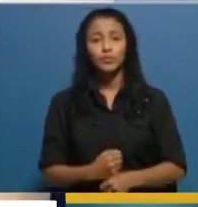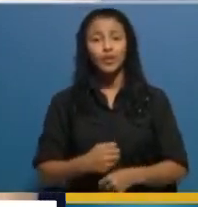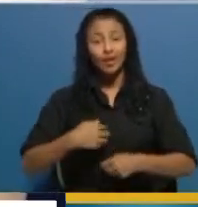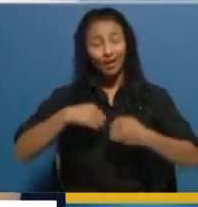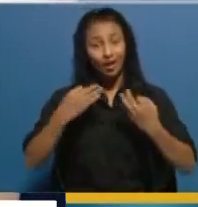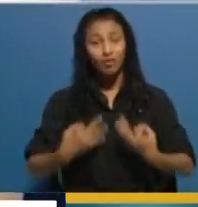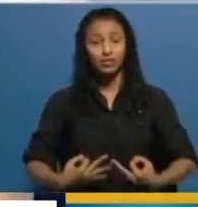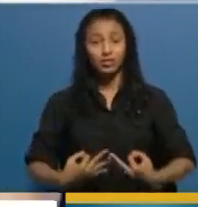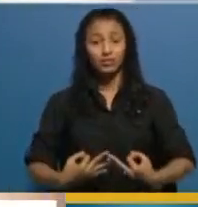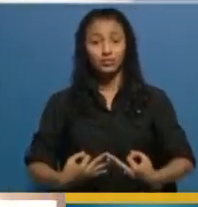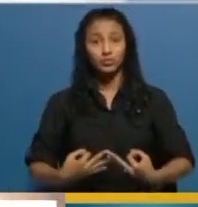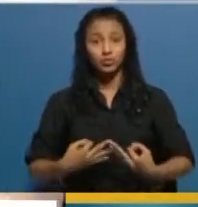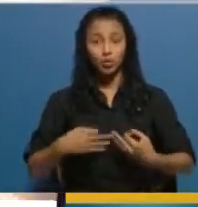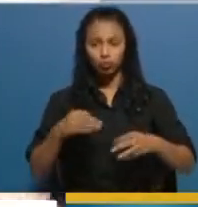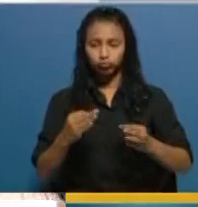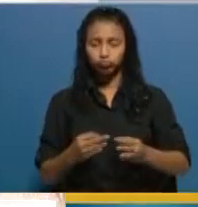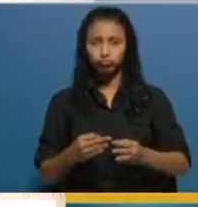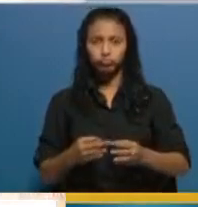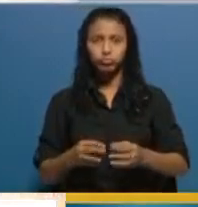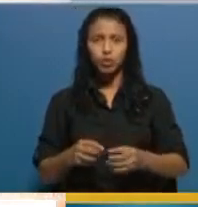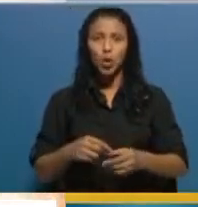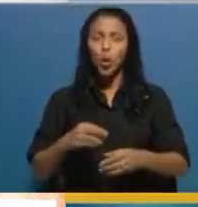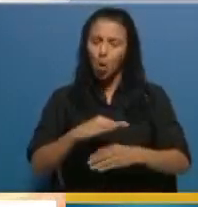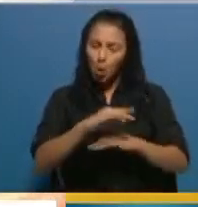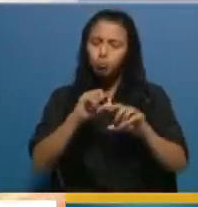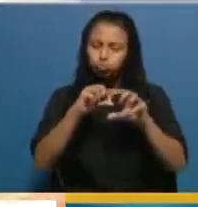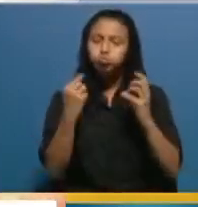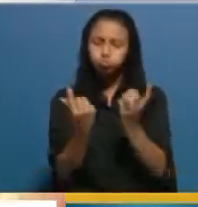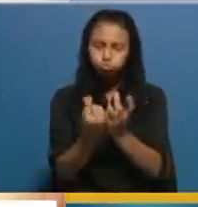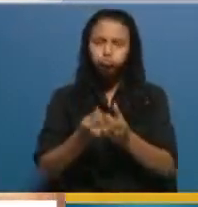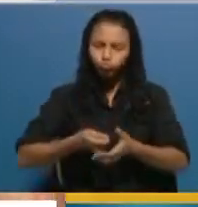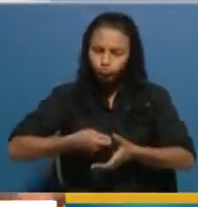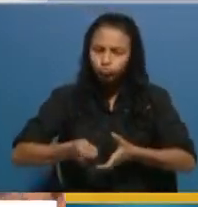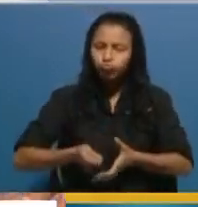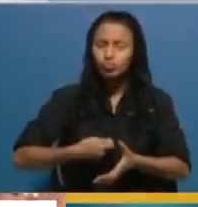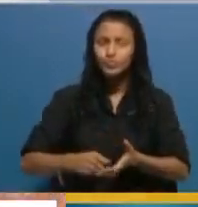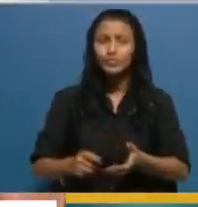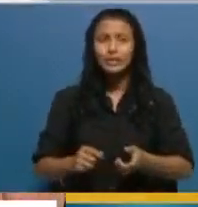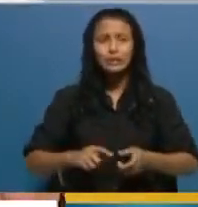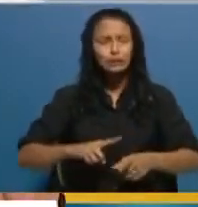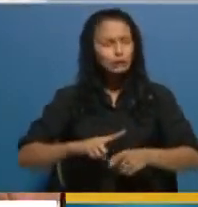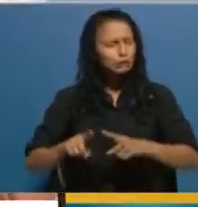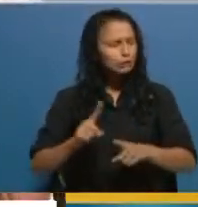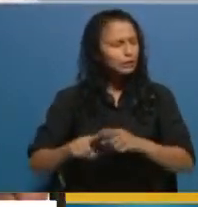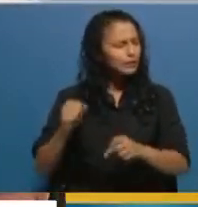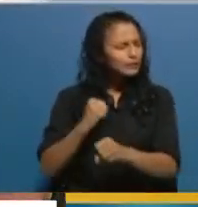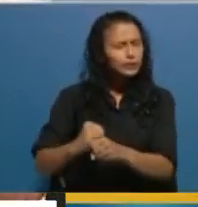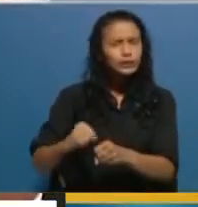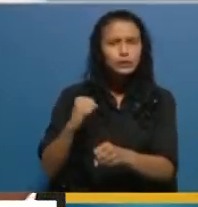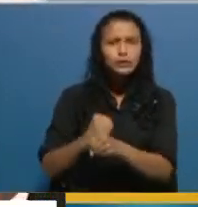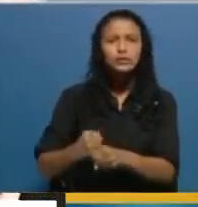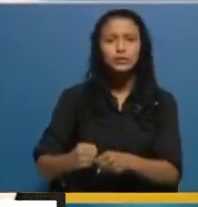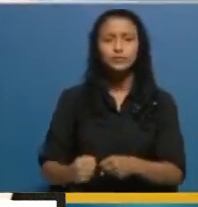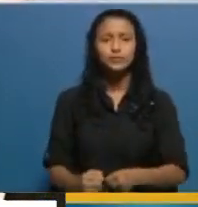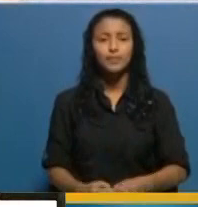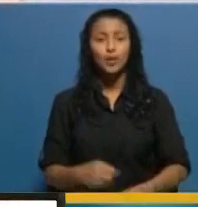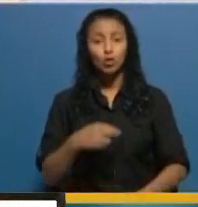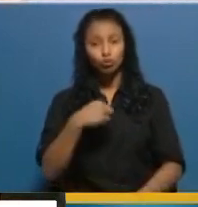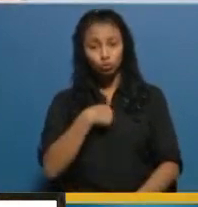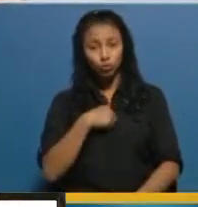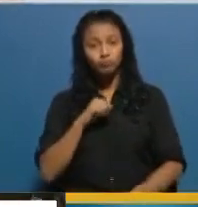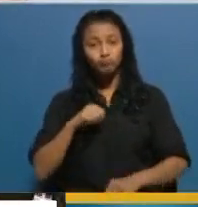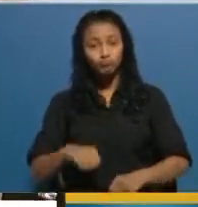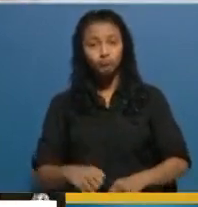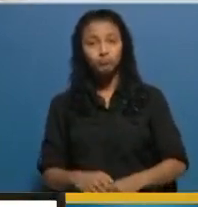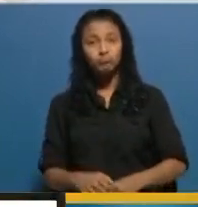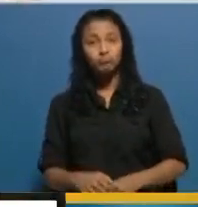parte de ese cuerpo de productores tratado con tanta indiferencia en el último decenio soy descendiente del